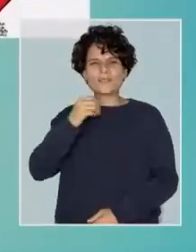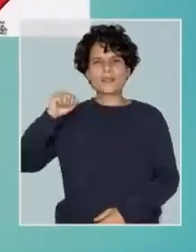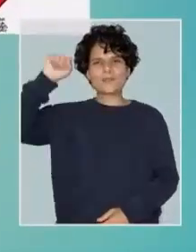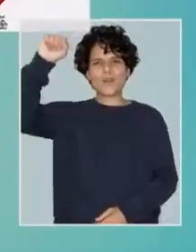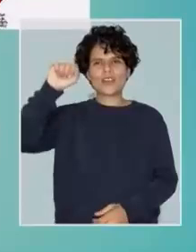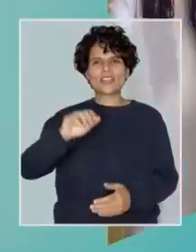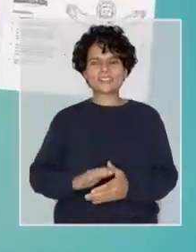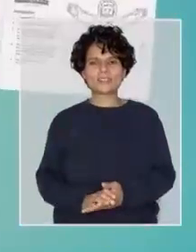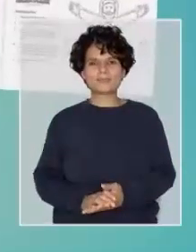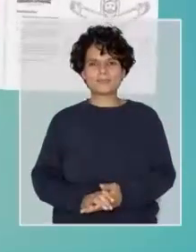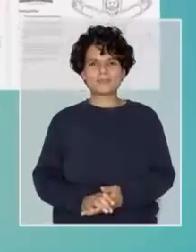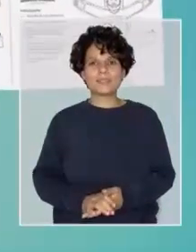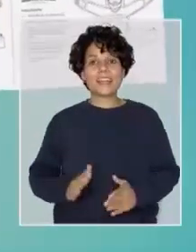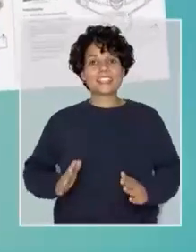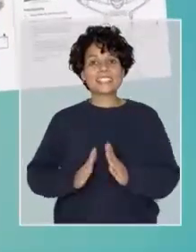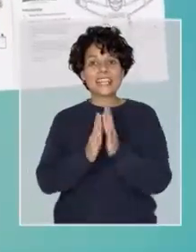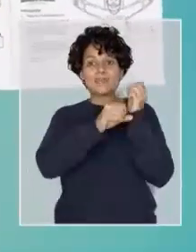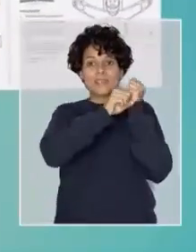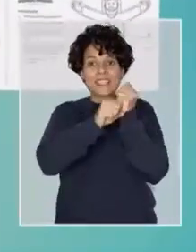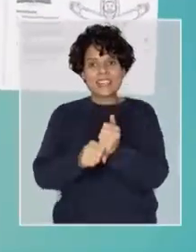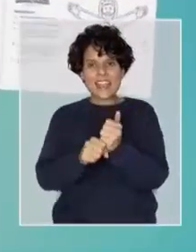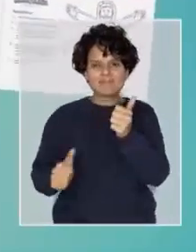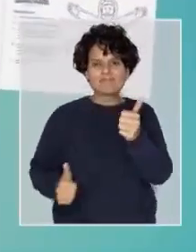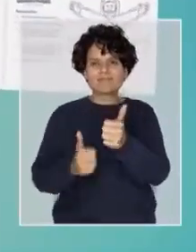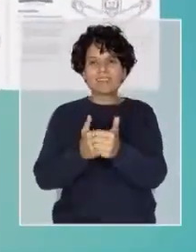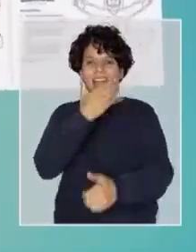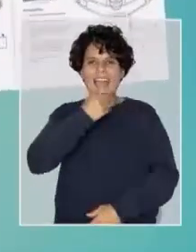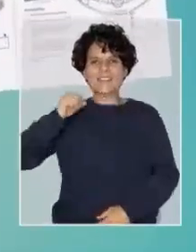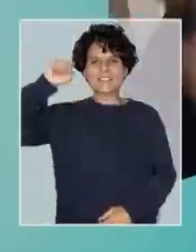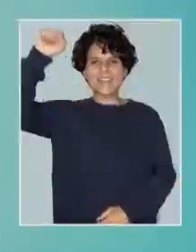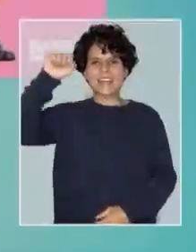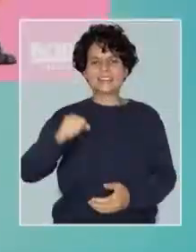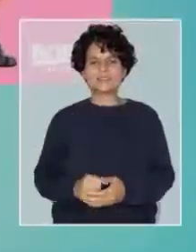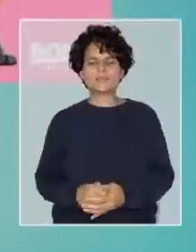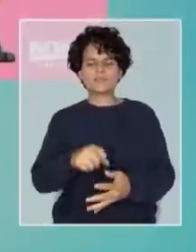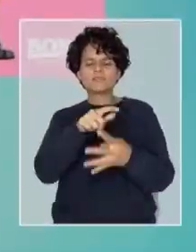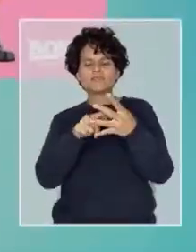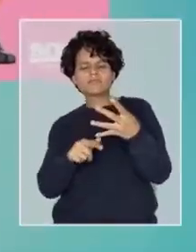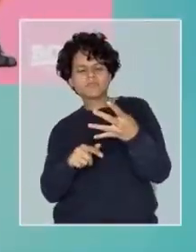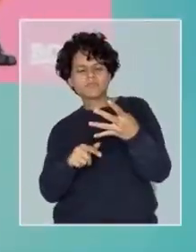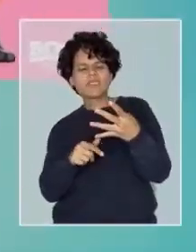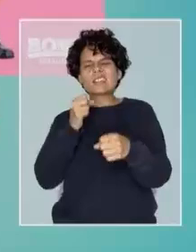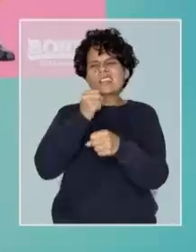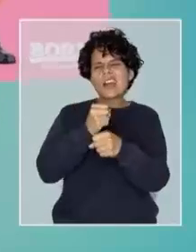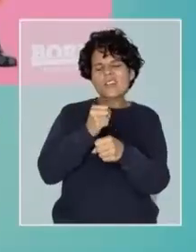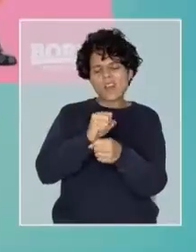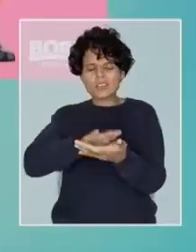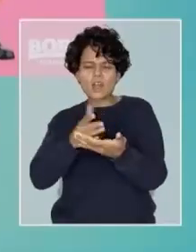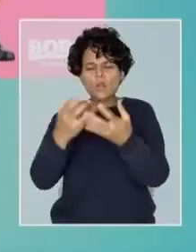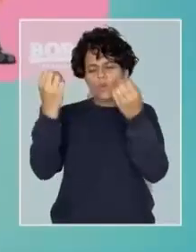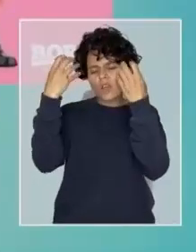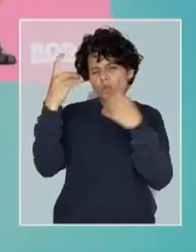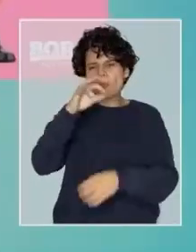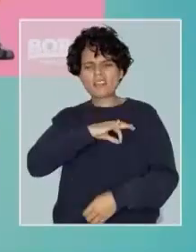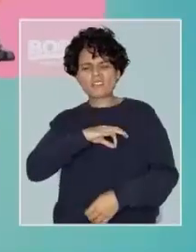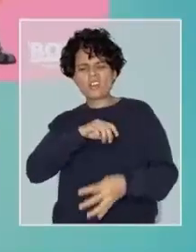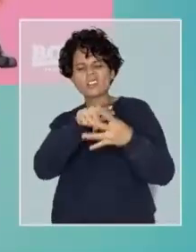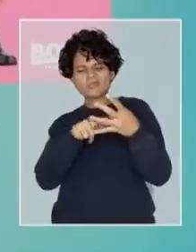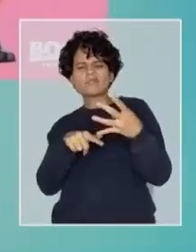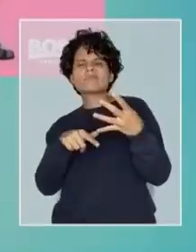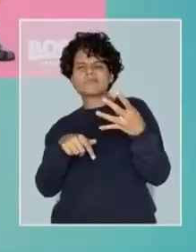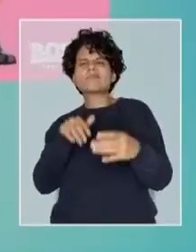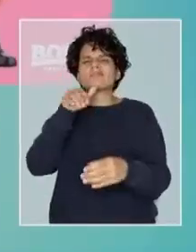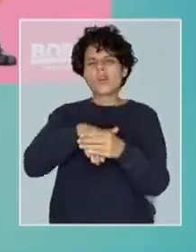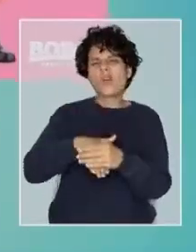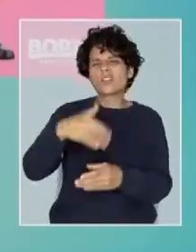Gabriel Boric. Desde San Miguel, yo apoyo a Gabriel. Trabajo, salud, educación, por las